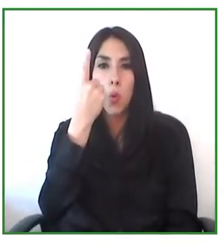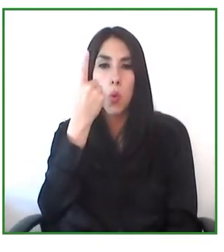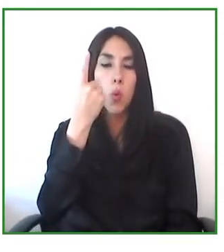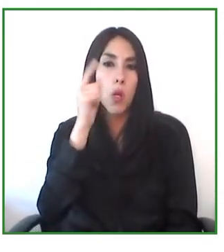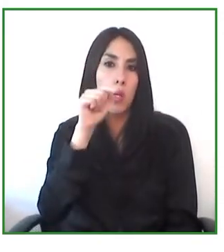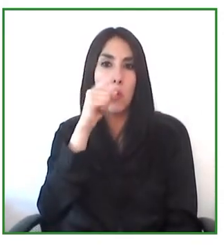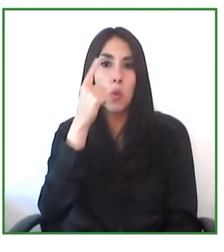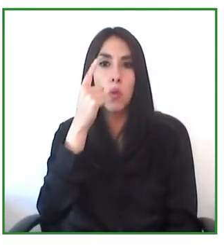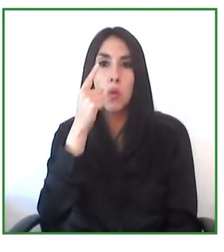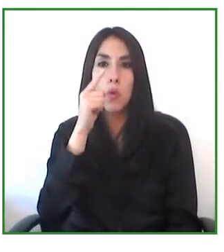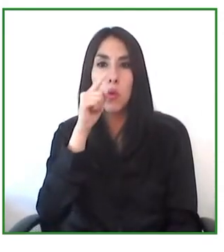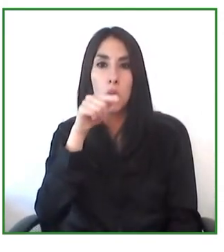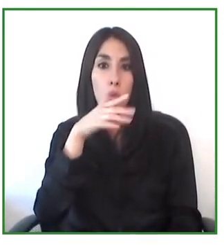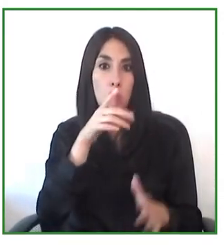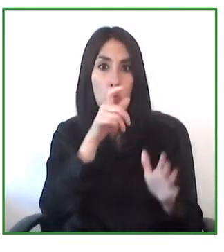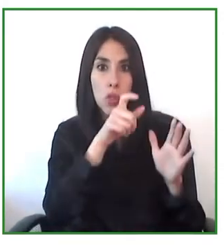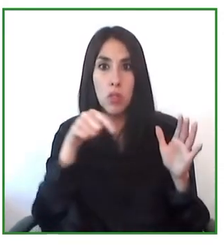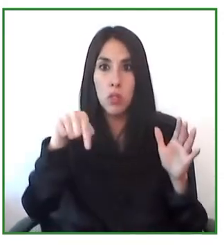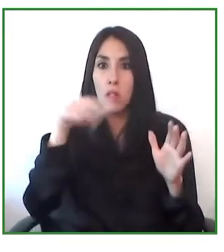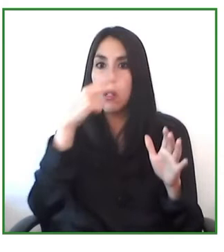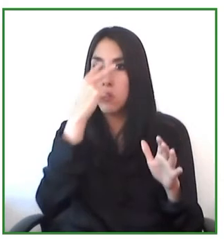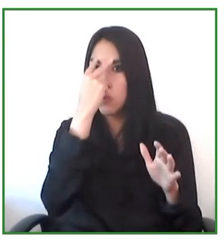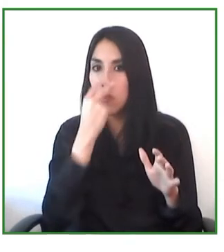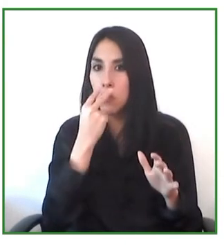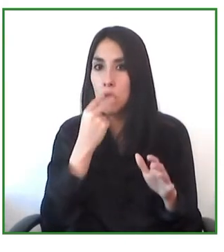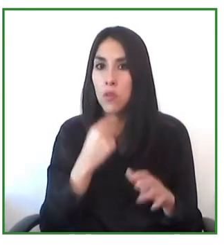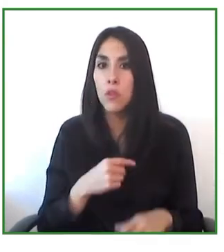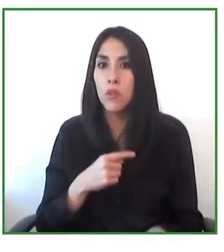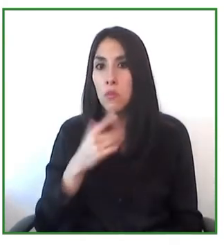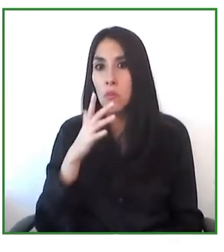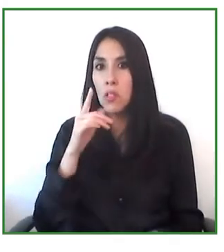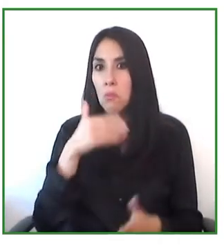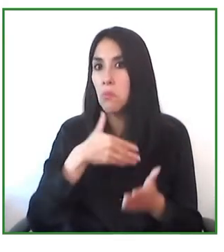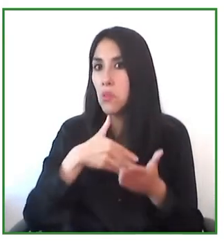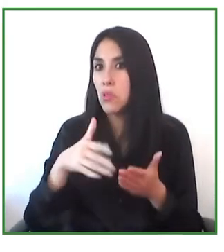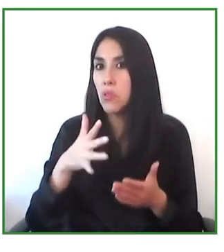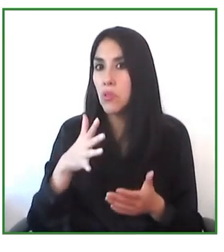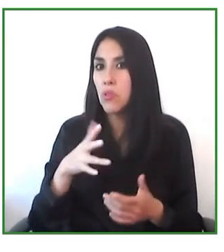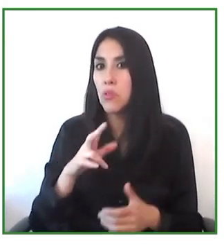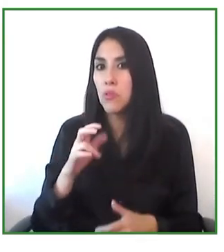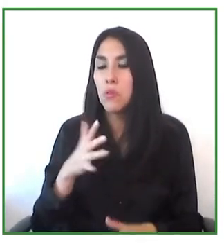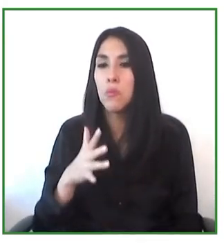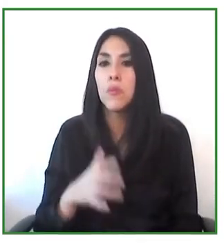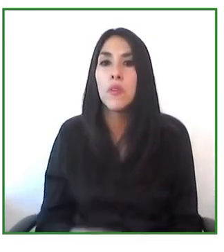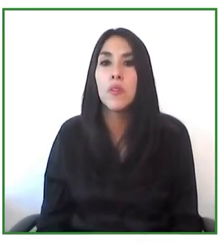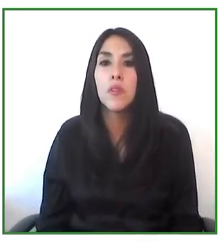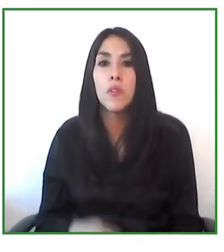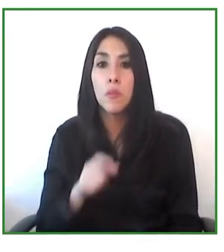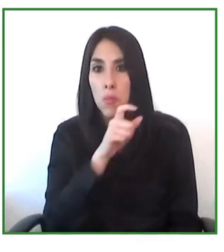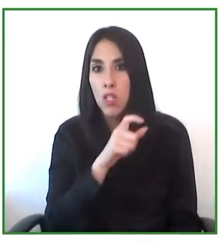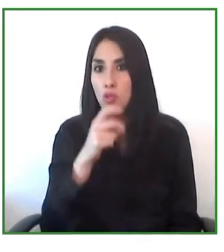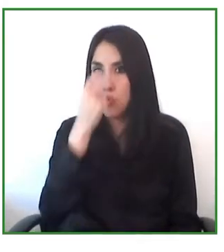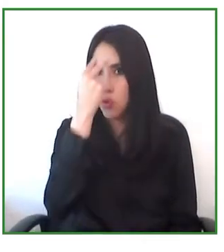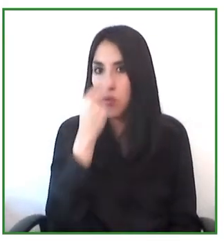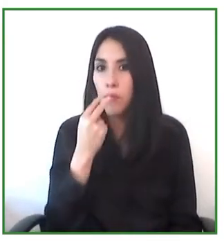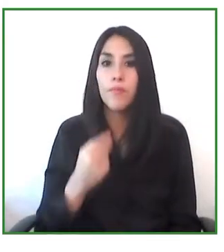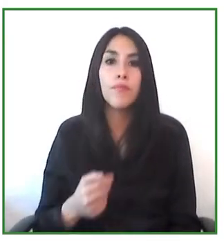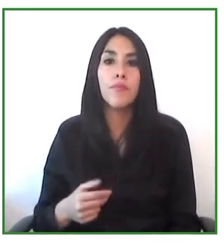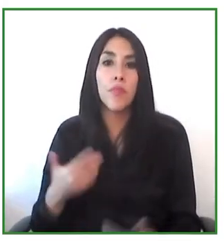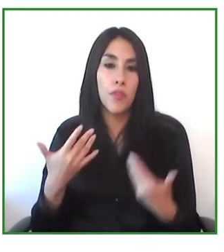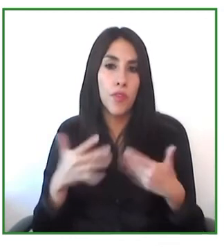de 1.900.000 personas ciegas. Y aún soñando más, en una